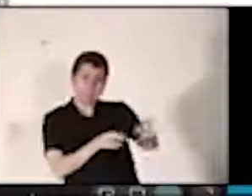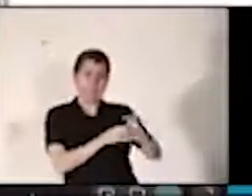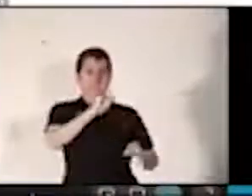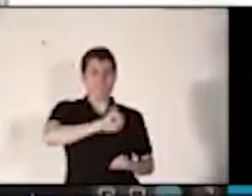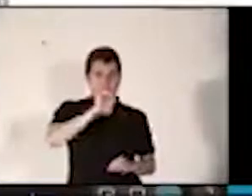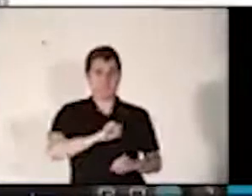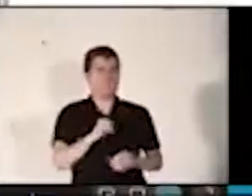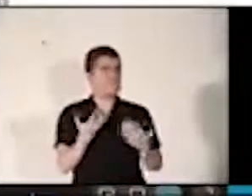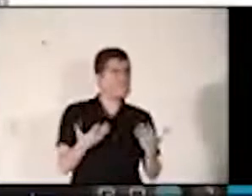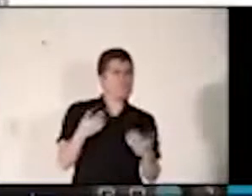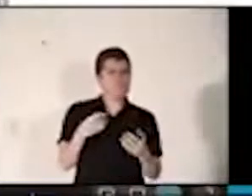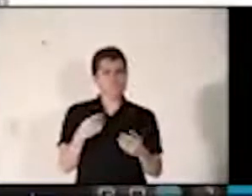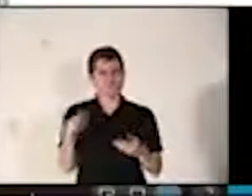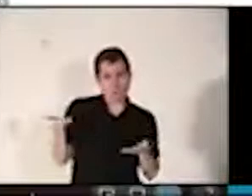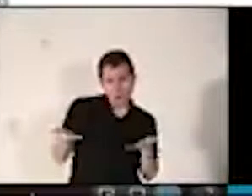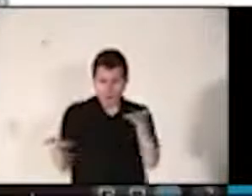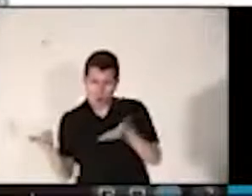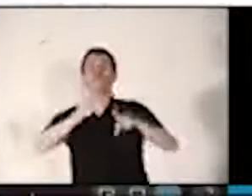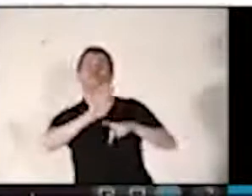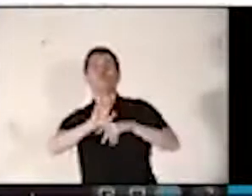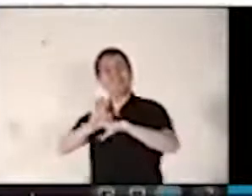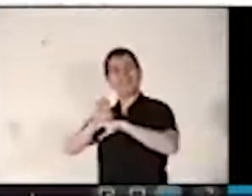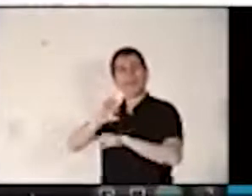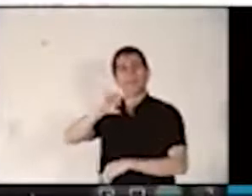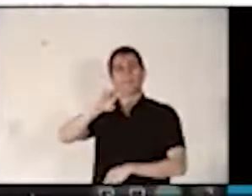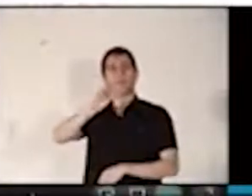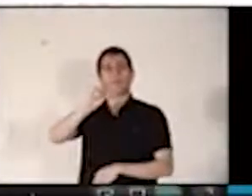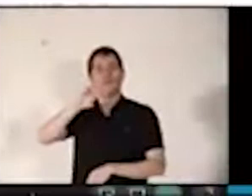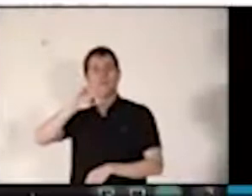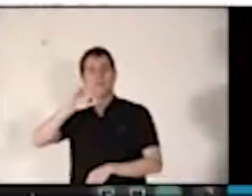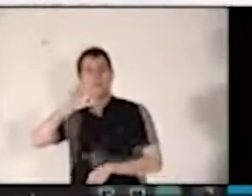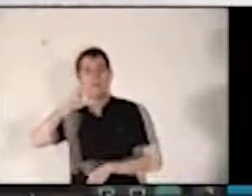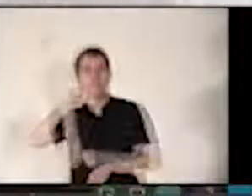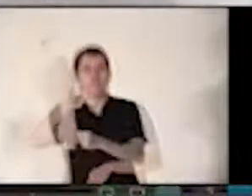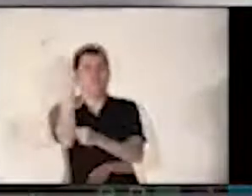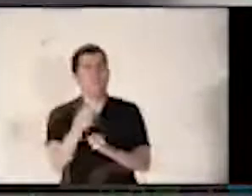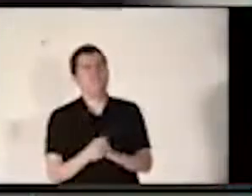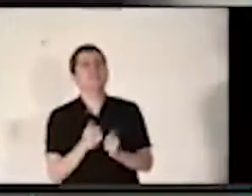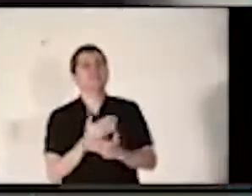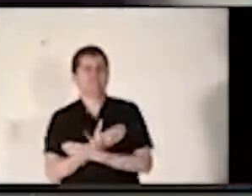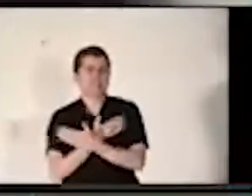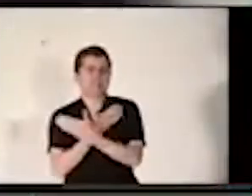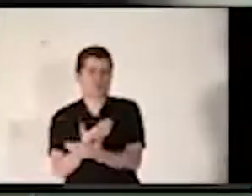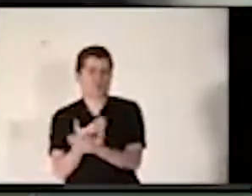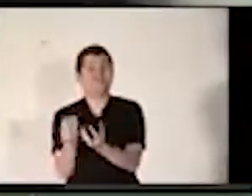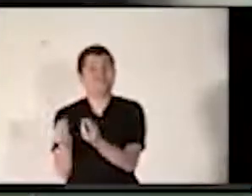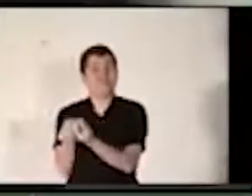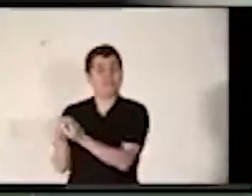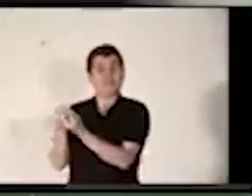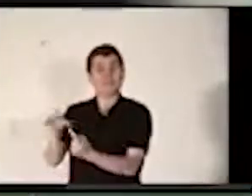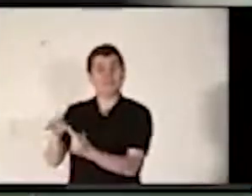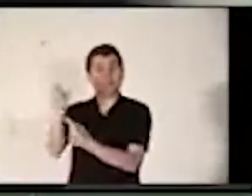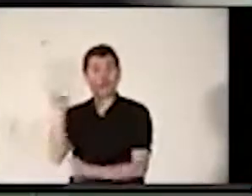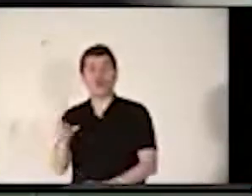proyectos por parte de la Administración. Como invitado, asistió el tormense Pierre García, subdirector del Departamento de Prosperidad Social,